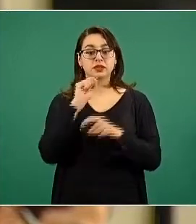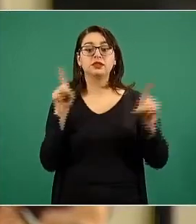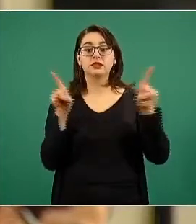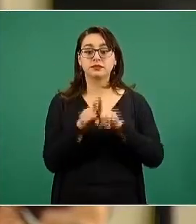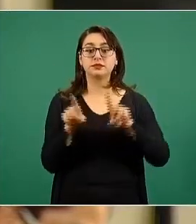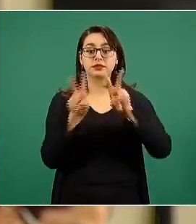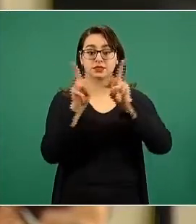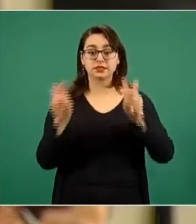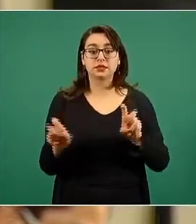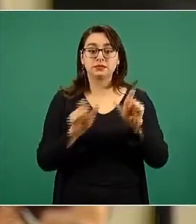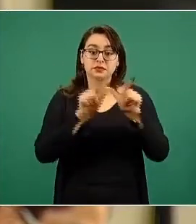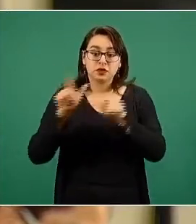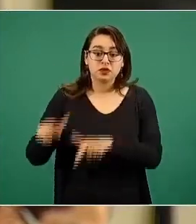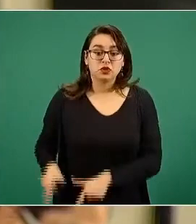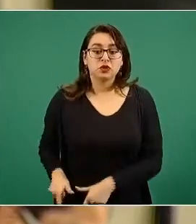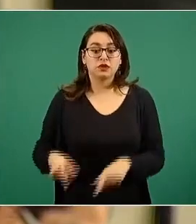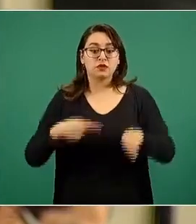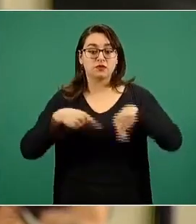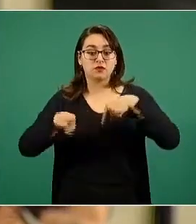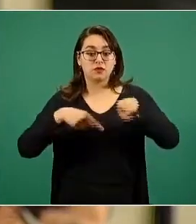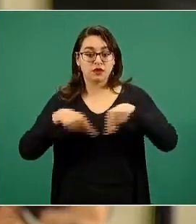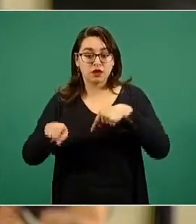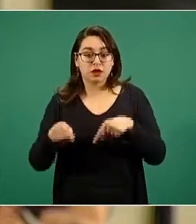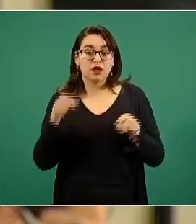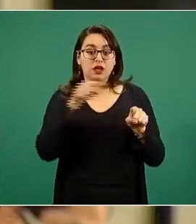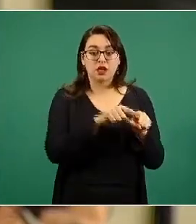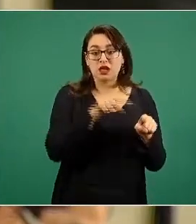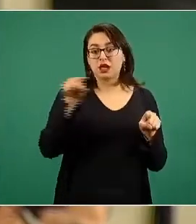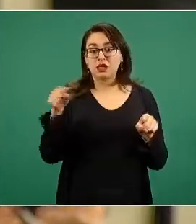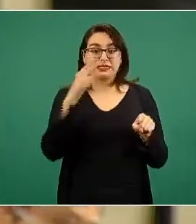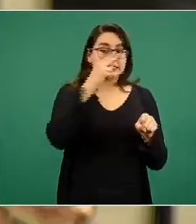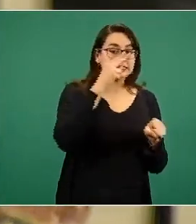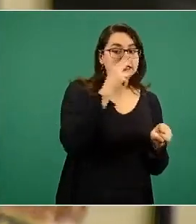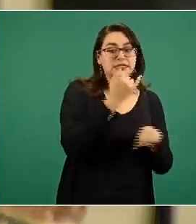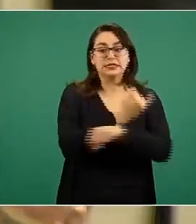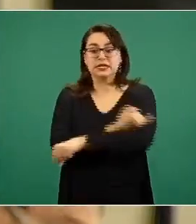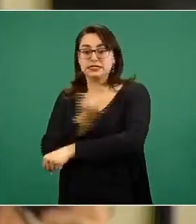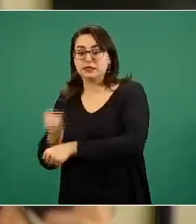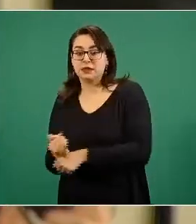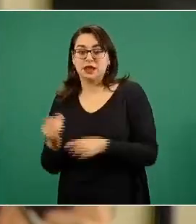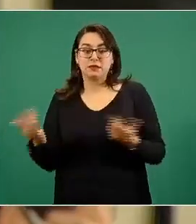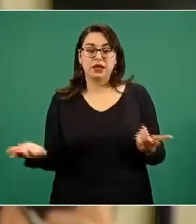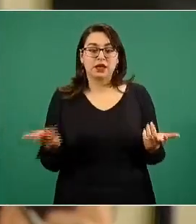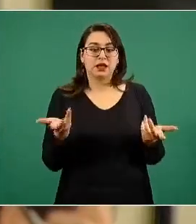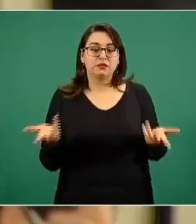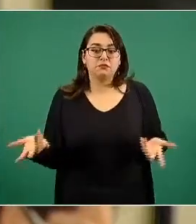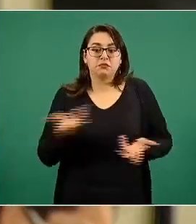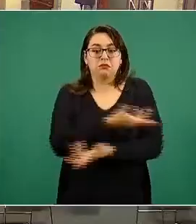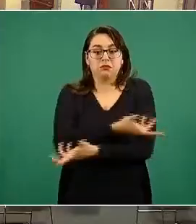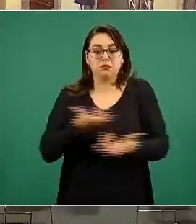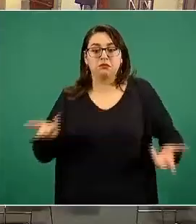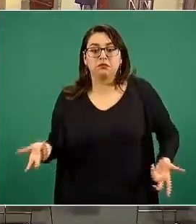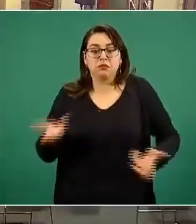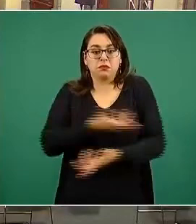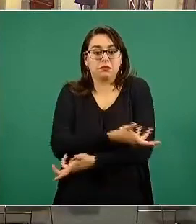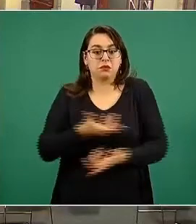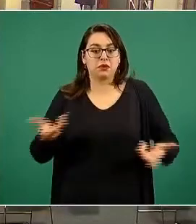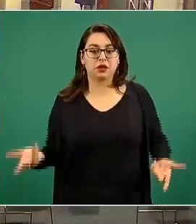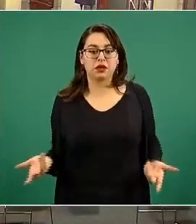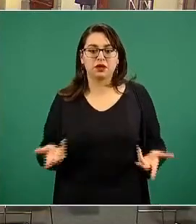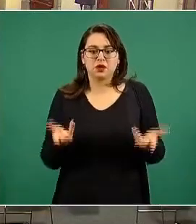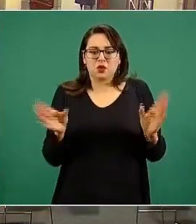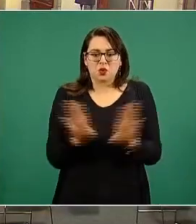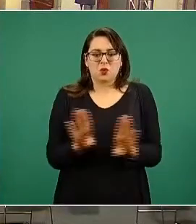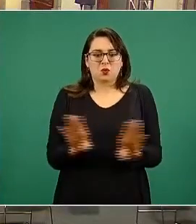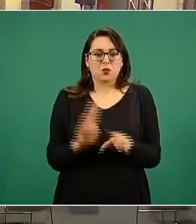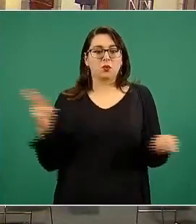fútbol, de Nezahualcóyotl se van a la de Iztapalapa y así están rolándose. Entonces es como una especie de juego del gato y el ratón, sin tomar en cuenta